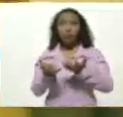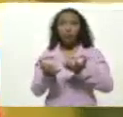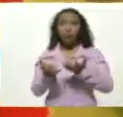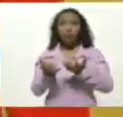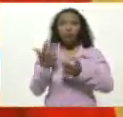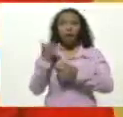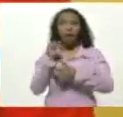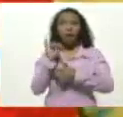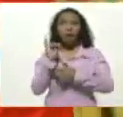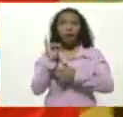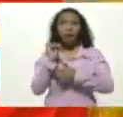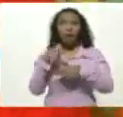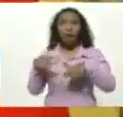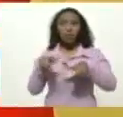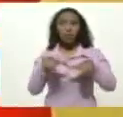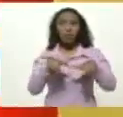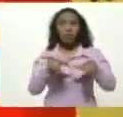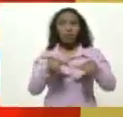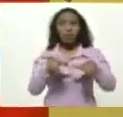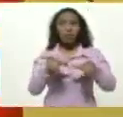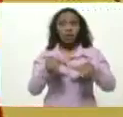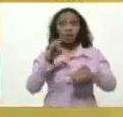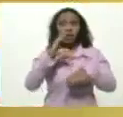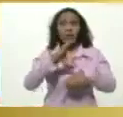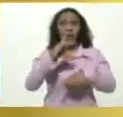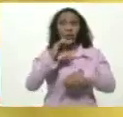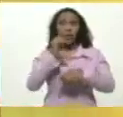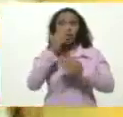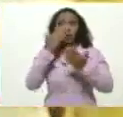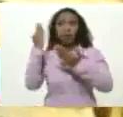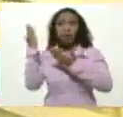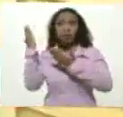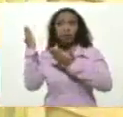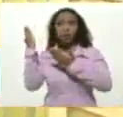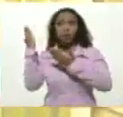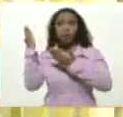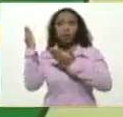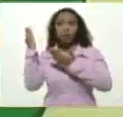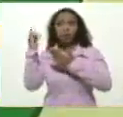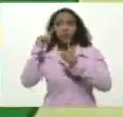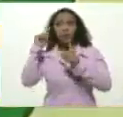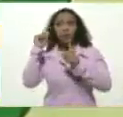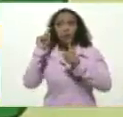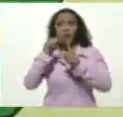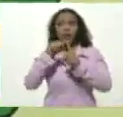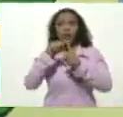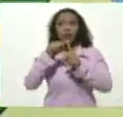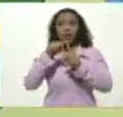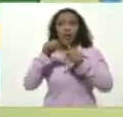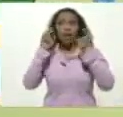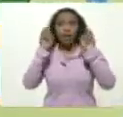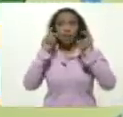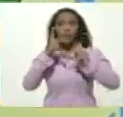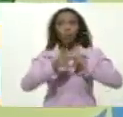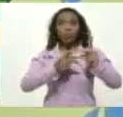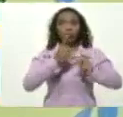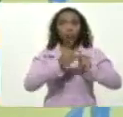Aquí tenemos el espacio de los CDA. Vamos hacia el espacio productivo,